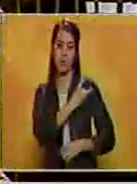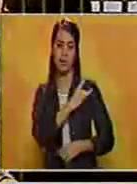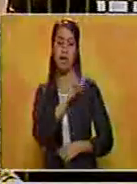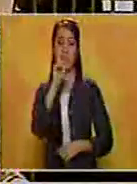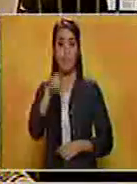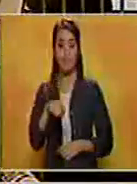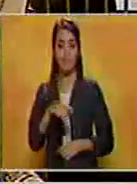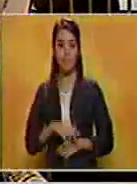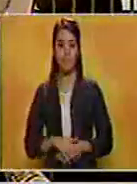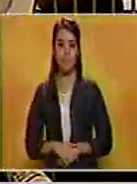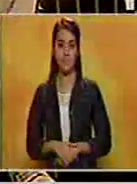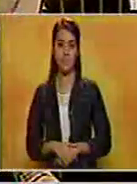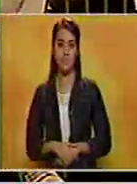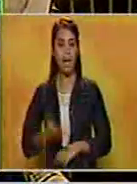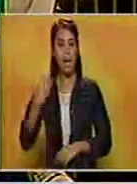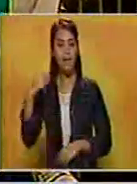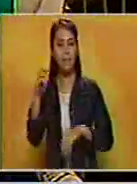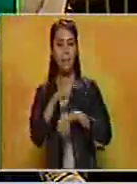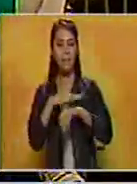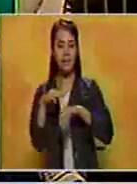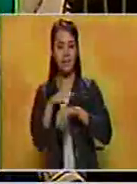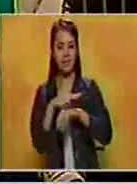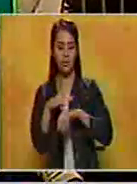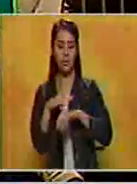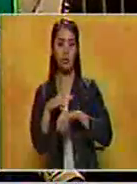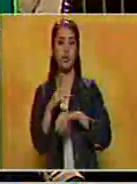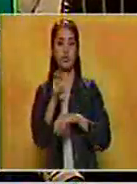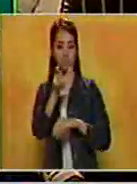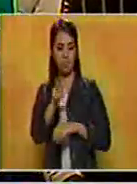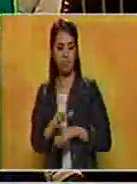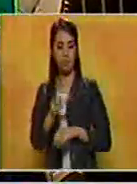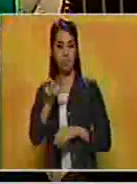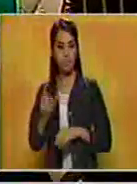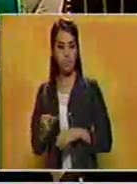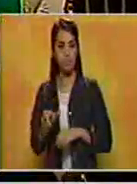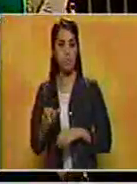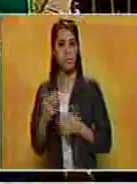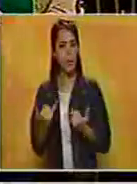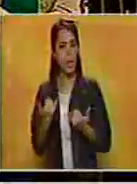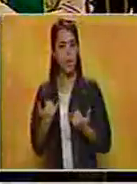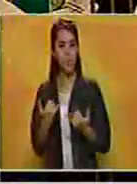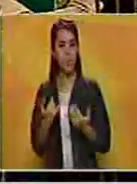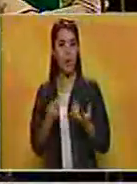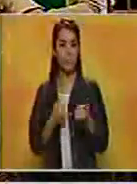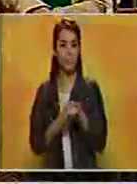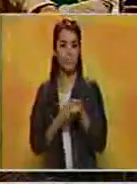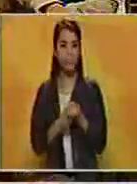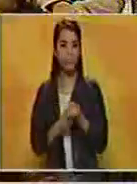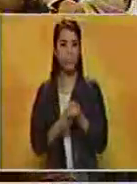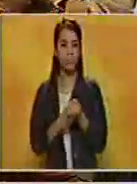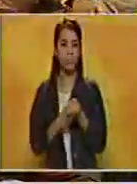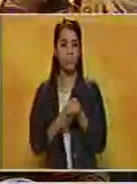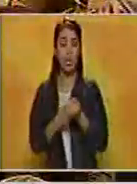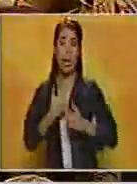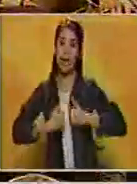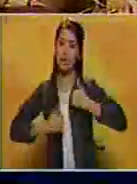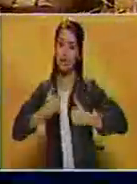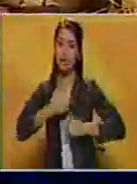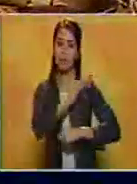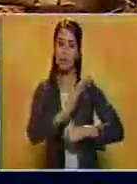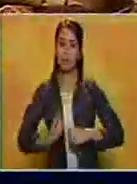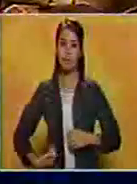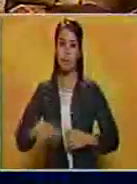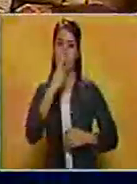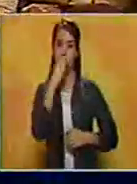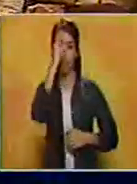también incluso hay exministros que vienen entonces a ratificar su respaldo al